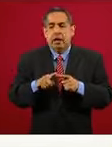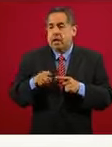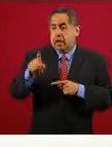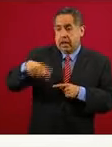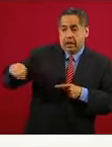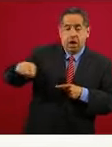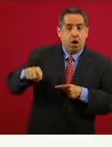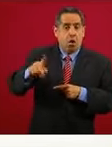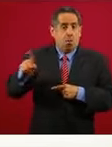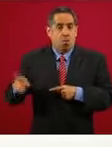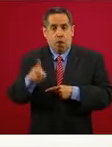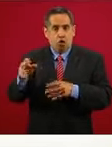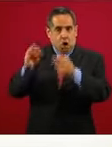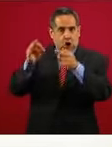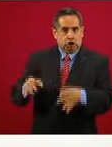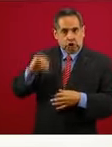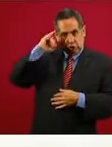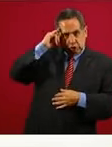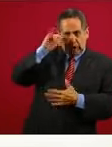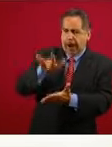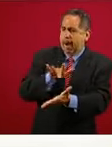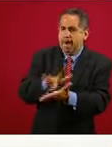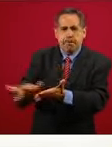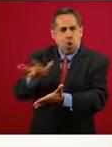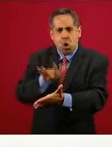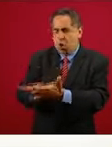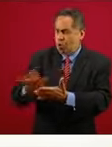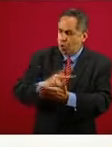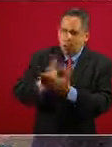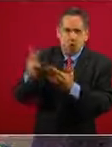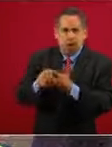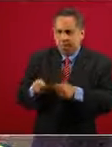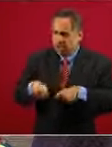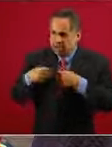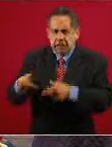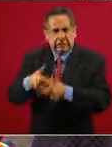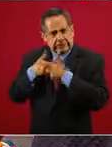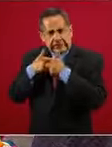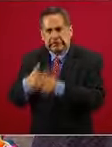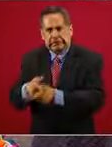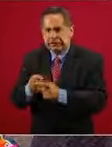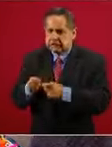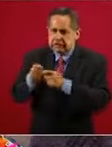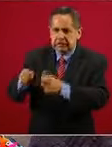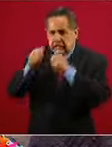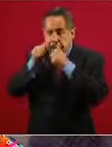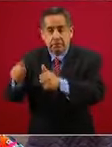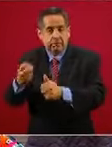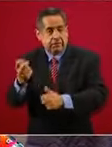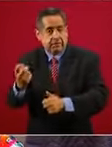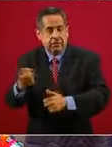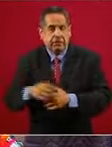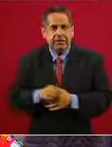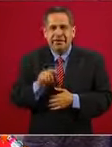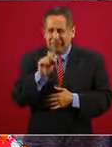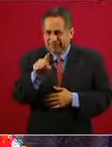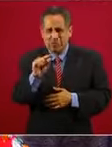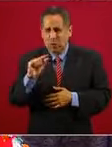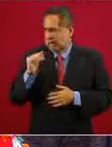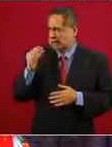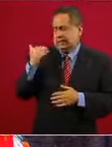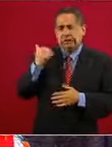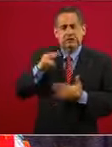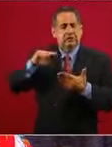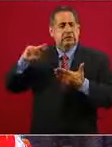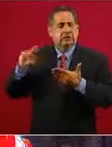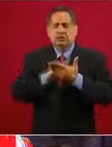pueblos originarios. Con ese propósito, acabamos de suscribir un